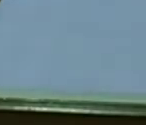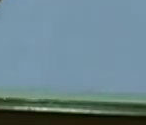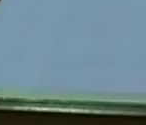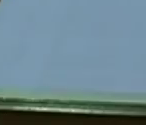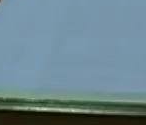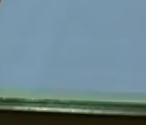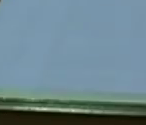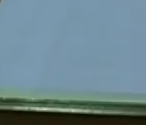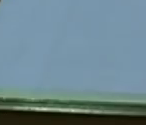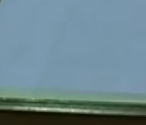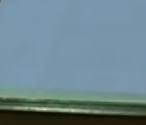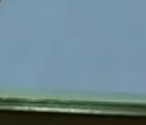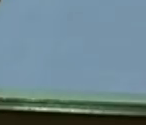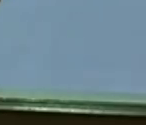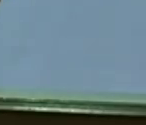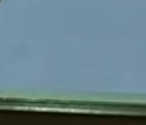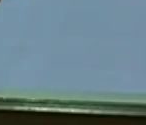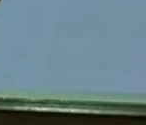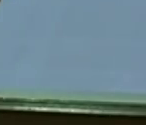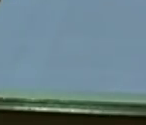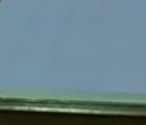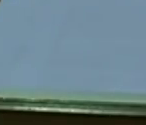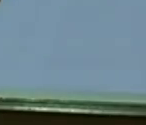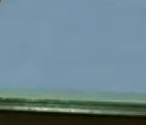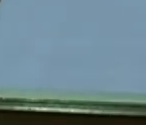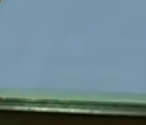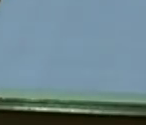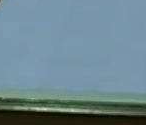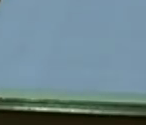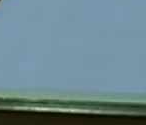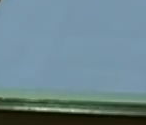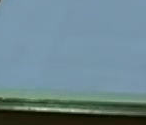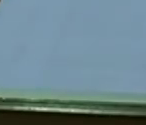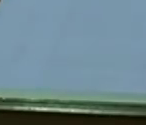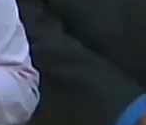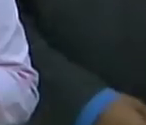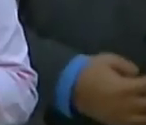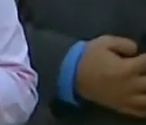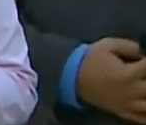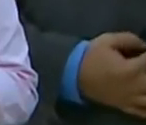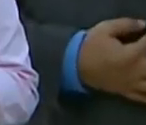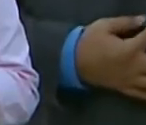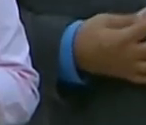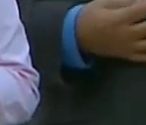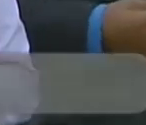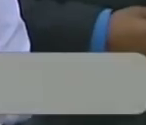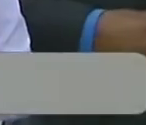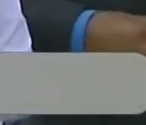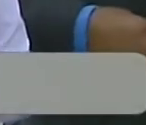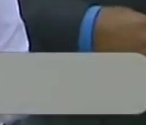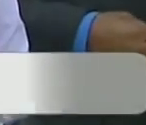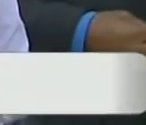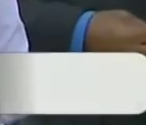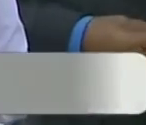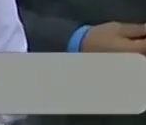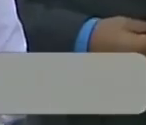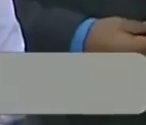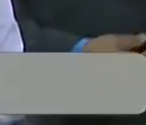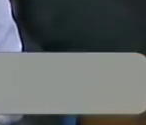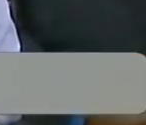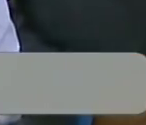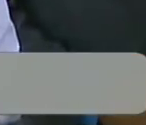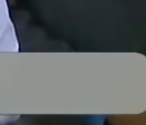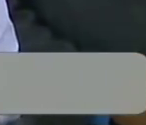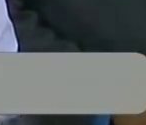los jardines del Palacio Federal Legislativo y desde allí nos amplía más información. Adelante, Andrea, te escuchamos. Gracias por el contacto,